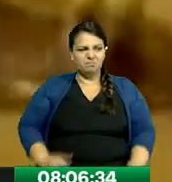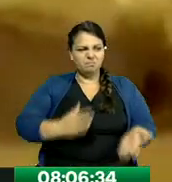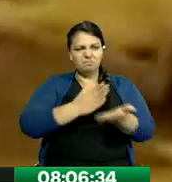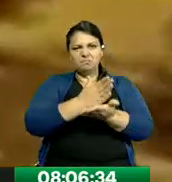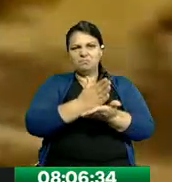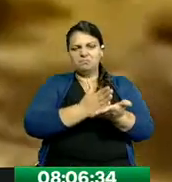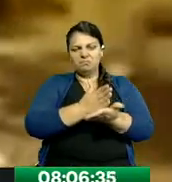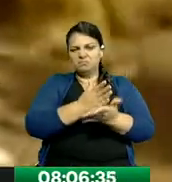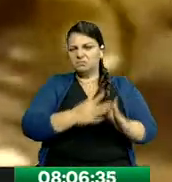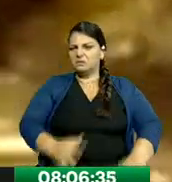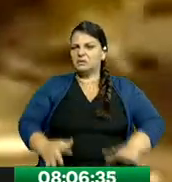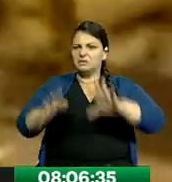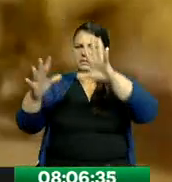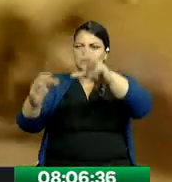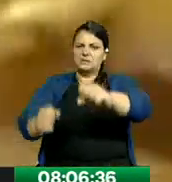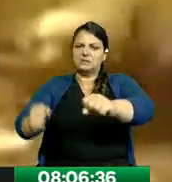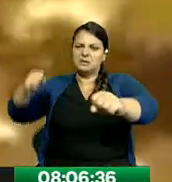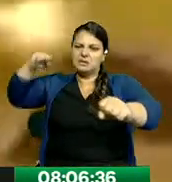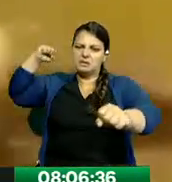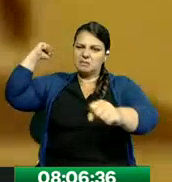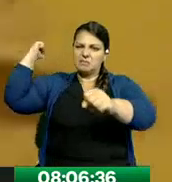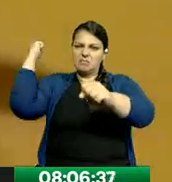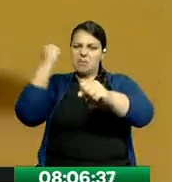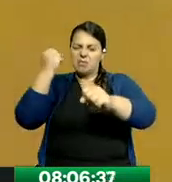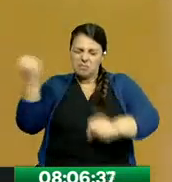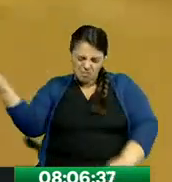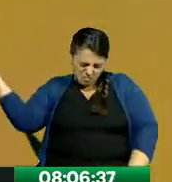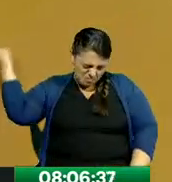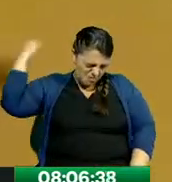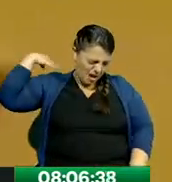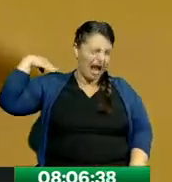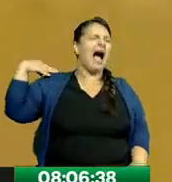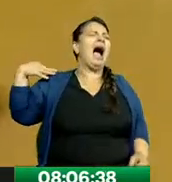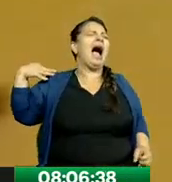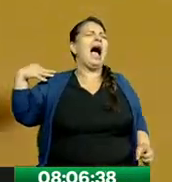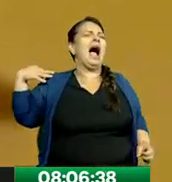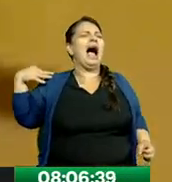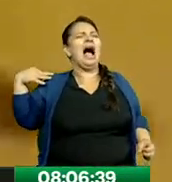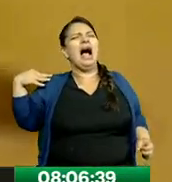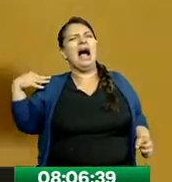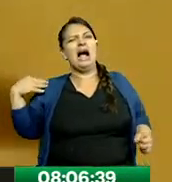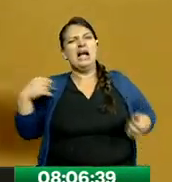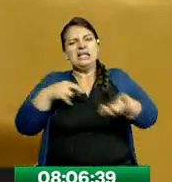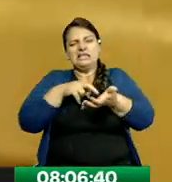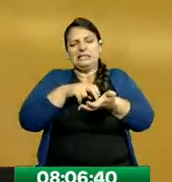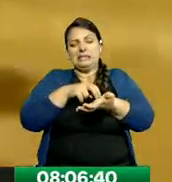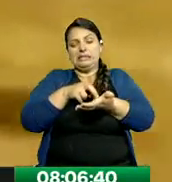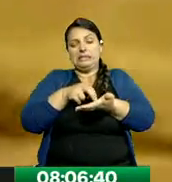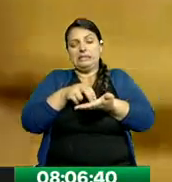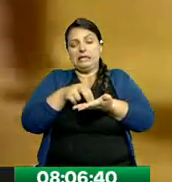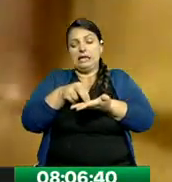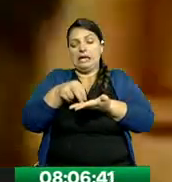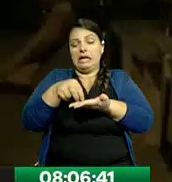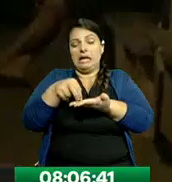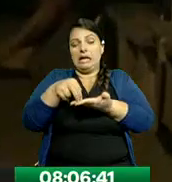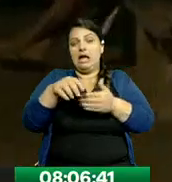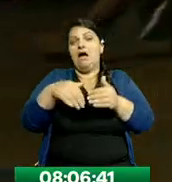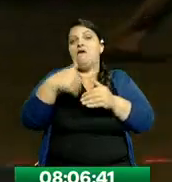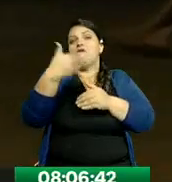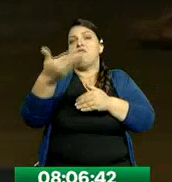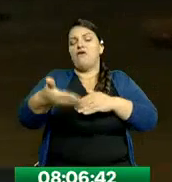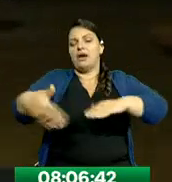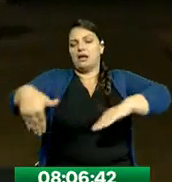fui a ver el teléfono porque lo dejaron en la casa para llamar al 911 para que la auxiliara. Este nuevo caso de femicidio se registró en Jaramijó, provincia de